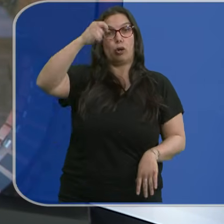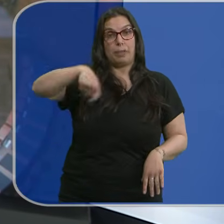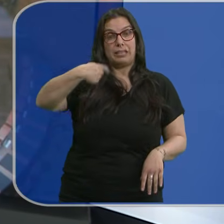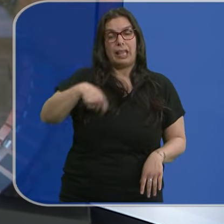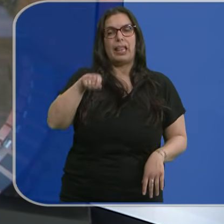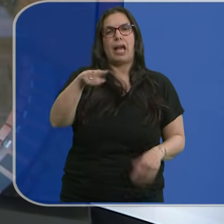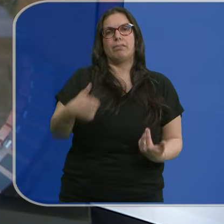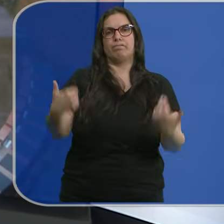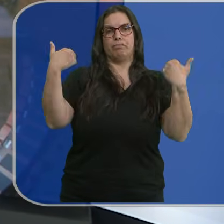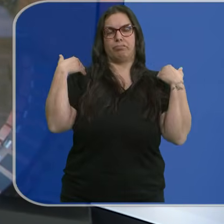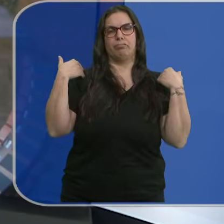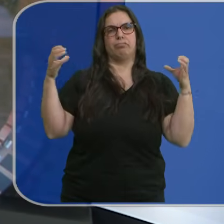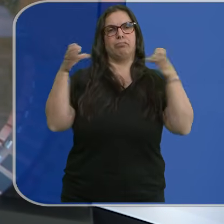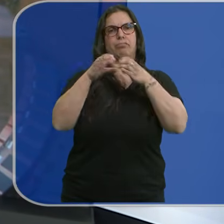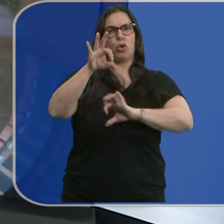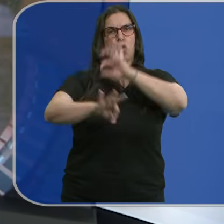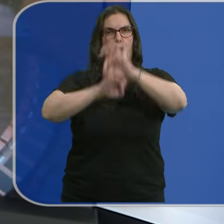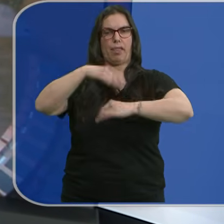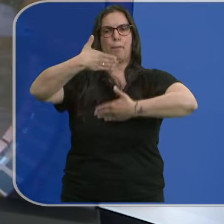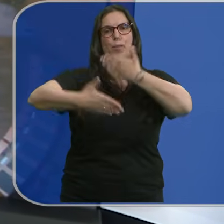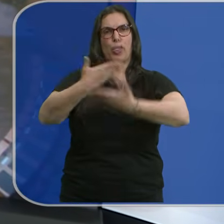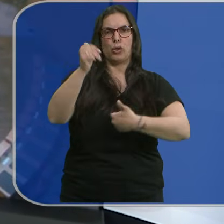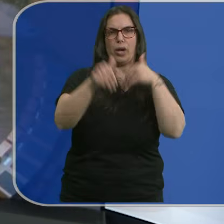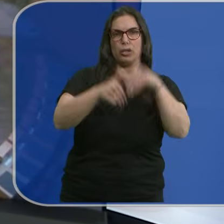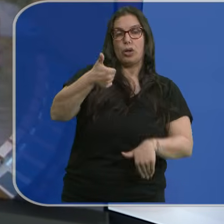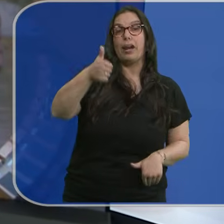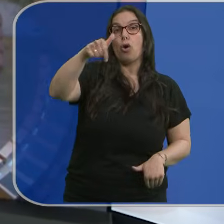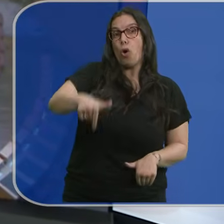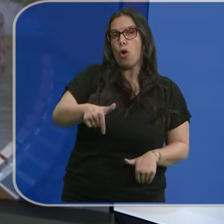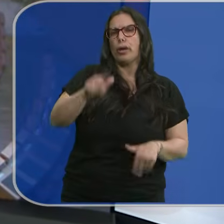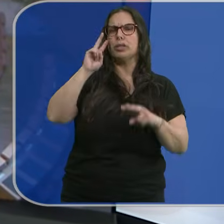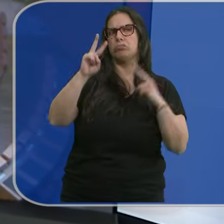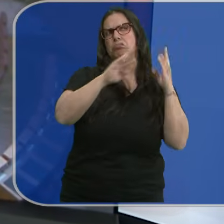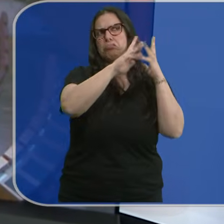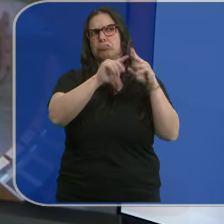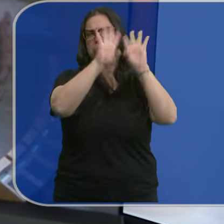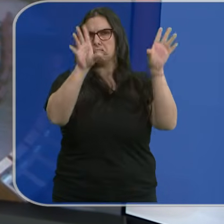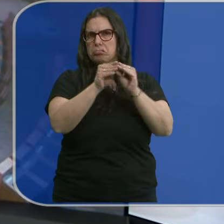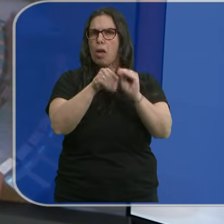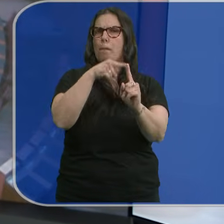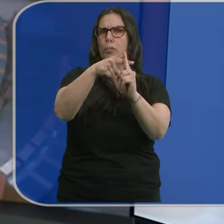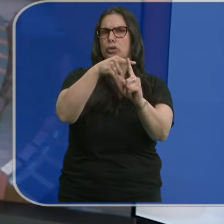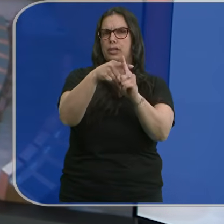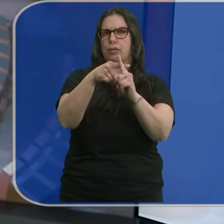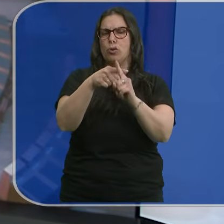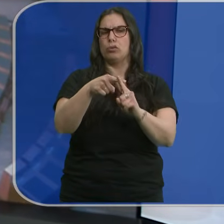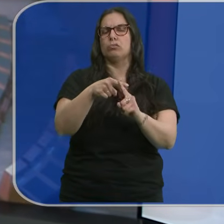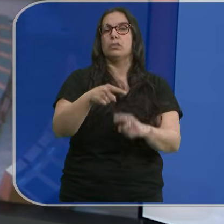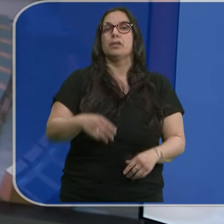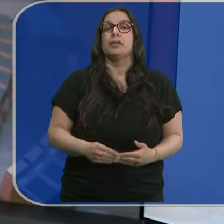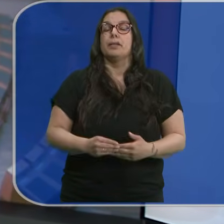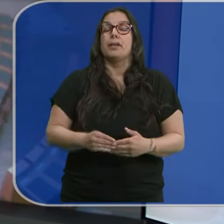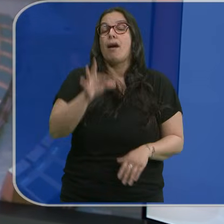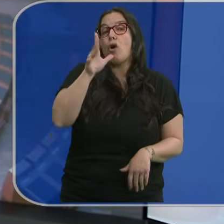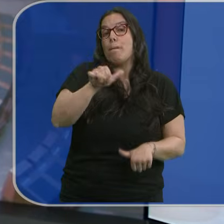es el que está al frente del órgano encargado de organizar los procesos electorales y hoy ha hecho un balance muy positivo del que hemos vivido estas semanas. Ahora